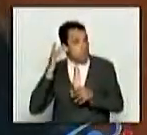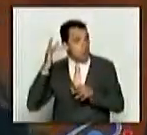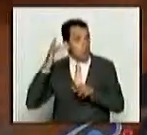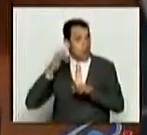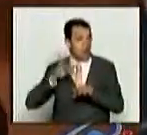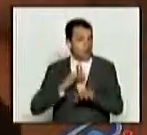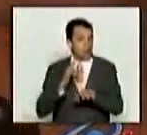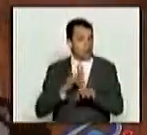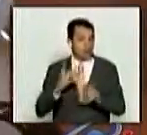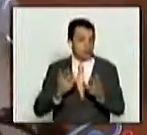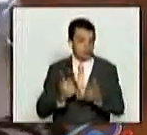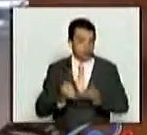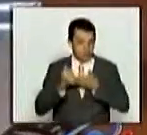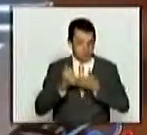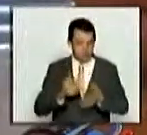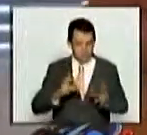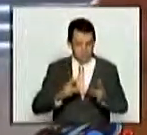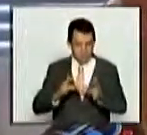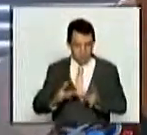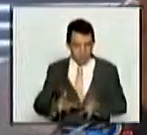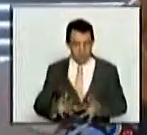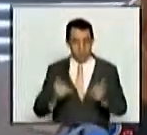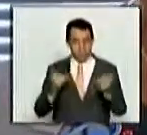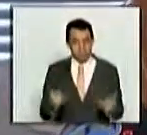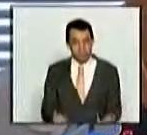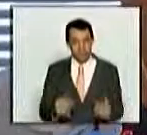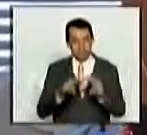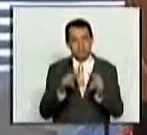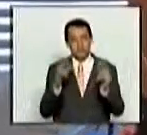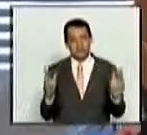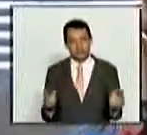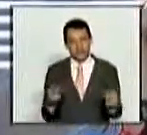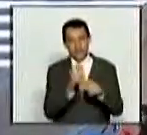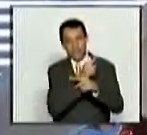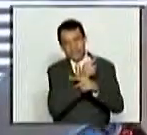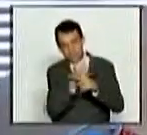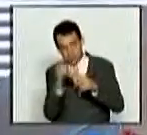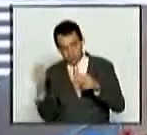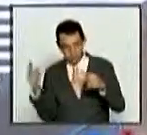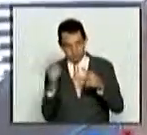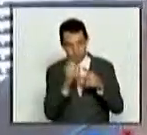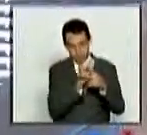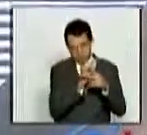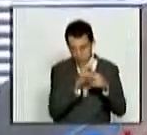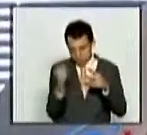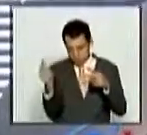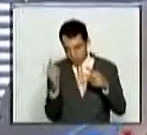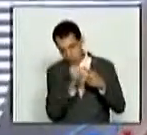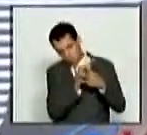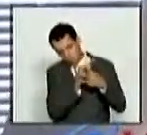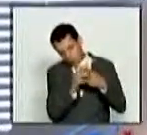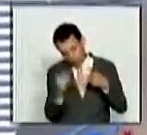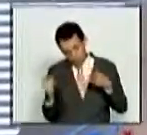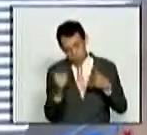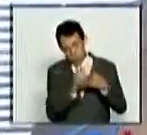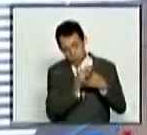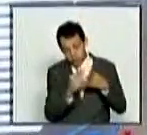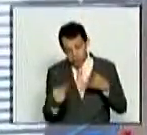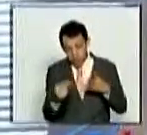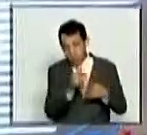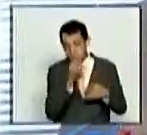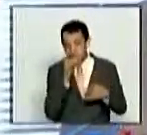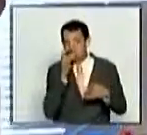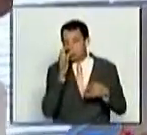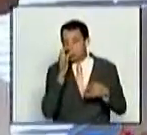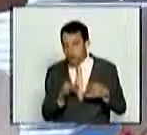puesto? Ordinariamente nosotros trabajamos una sesión cada semana. Si el paciente tiene una patología demasiado crónica,